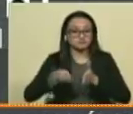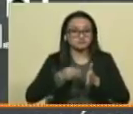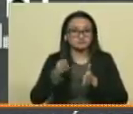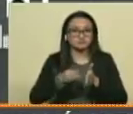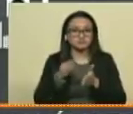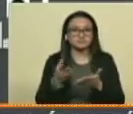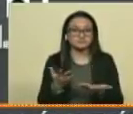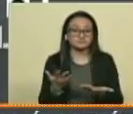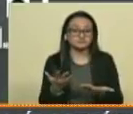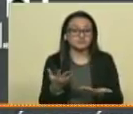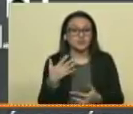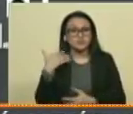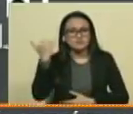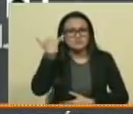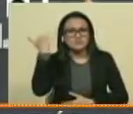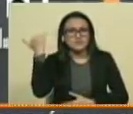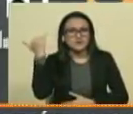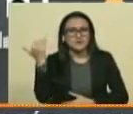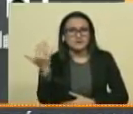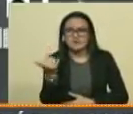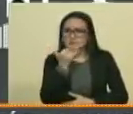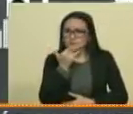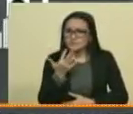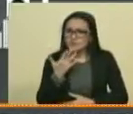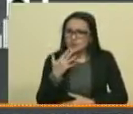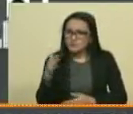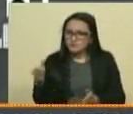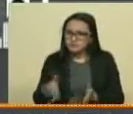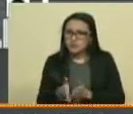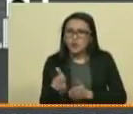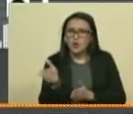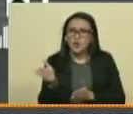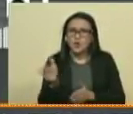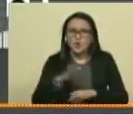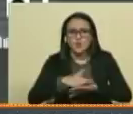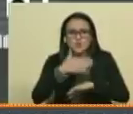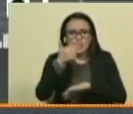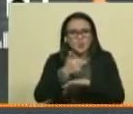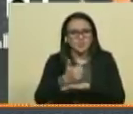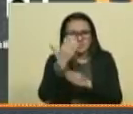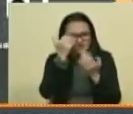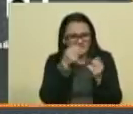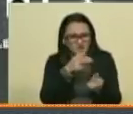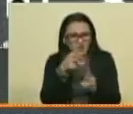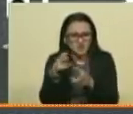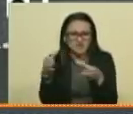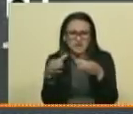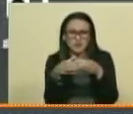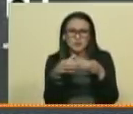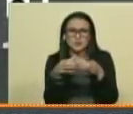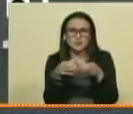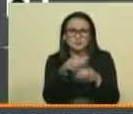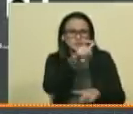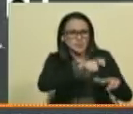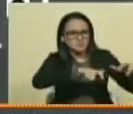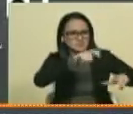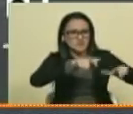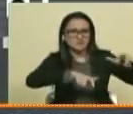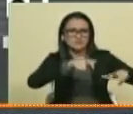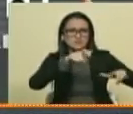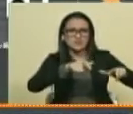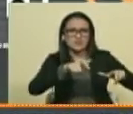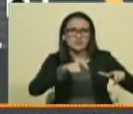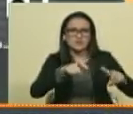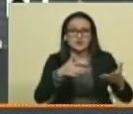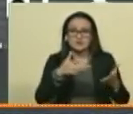más imaginamos qué pudiese ocurrir si por el comportamiento terrorista y fascista de esos irresponsables,